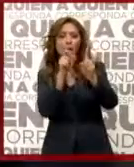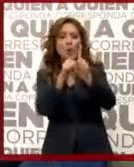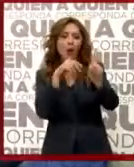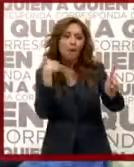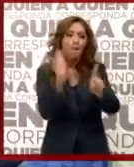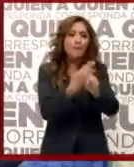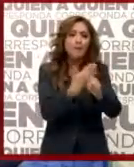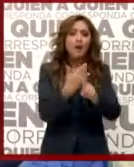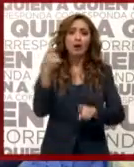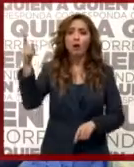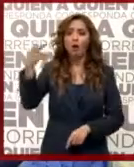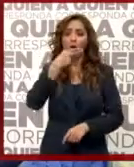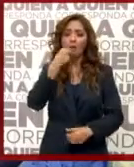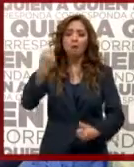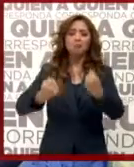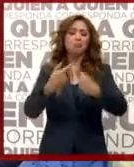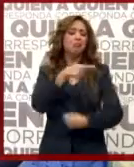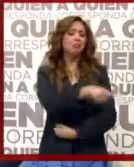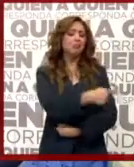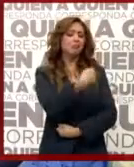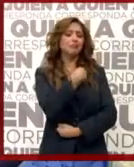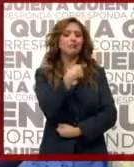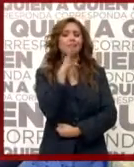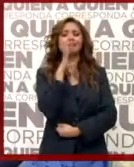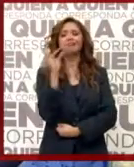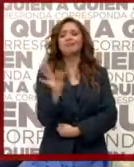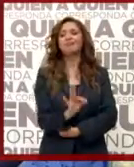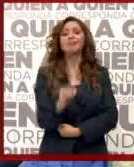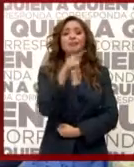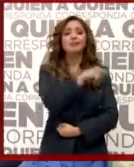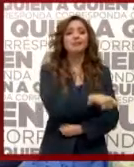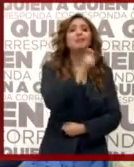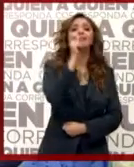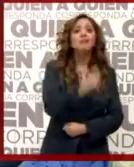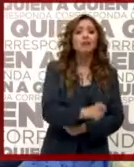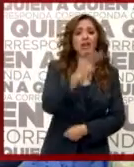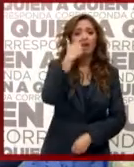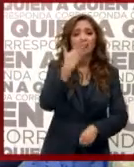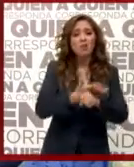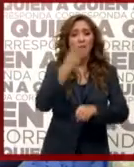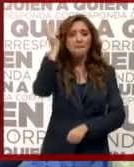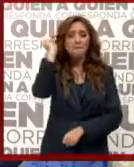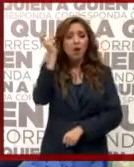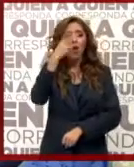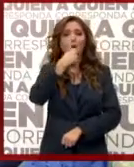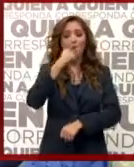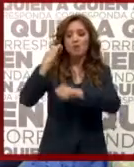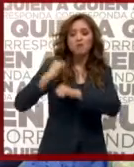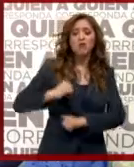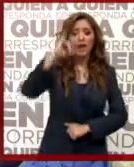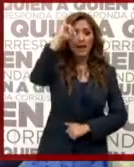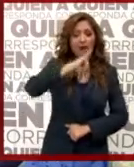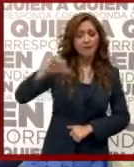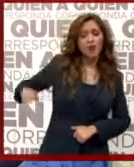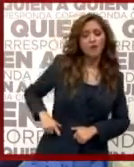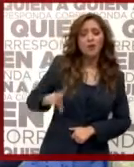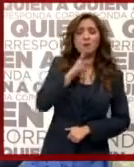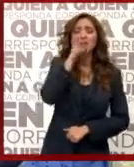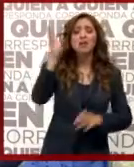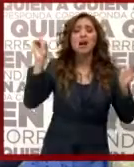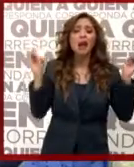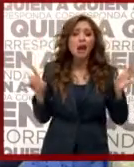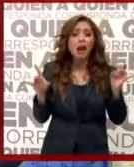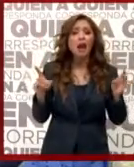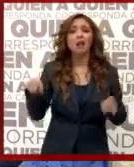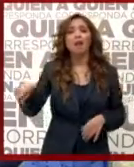poder hacer nada, que porque esa ruta es del señor Mancera. Y que con majaderías